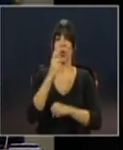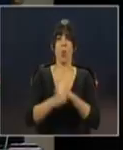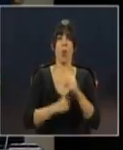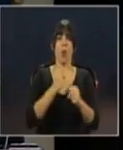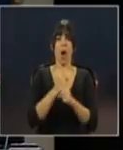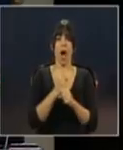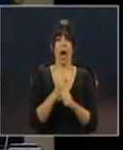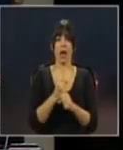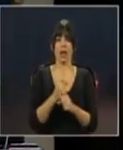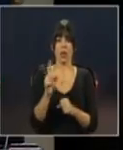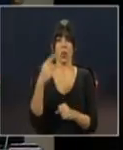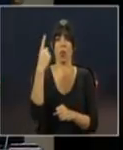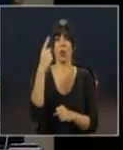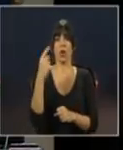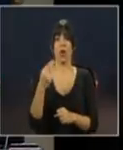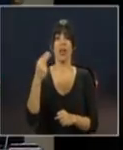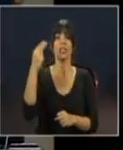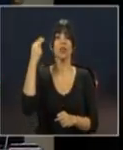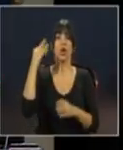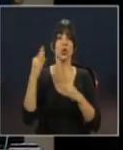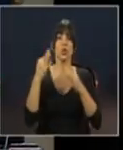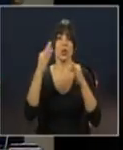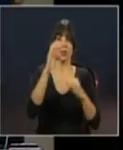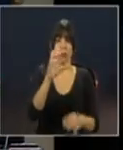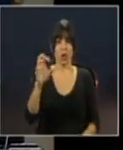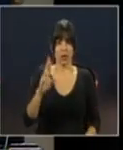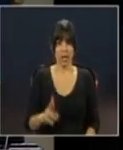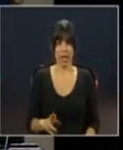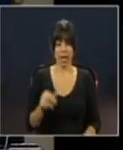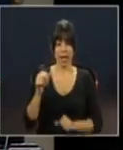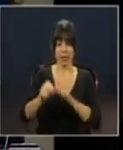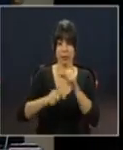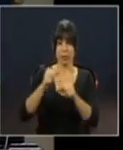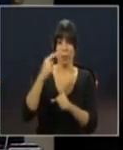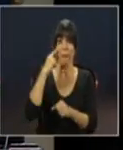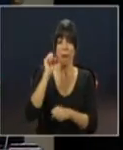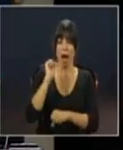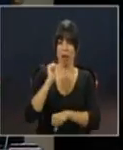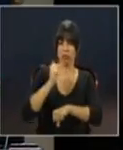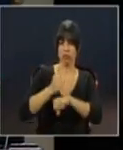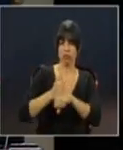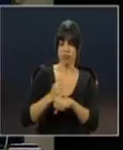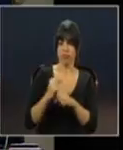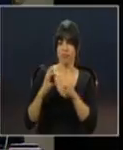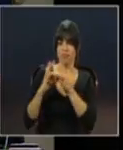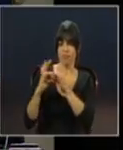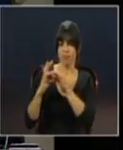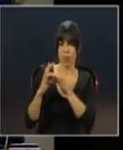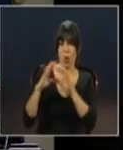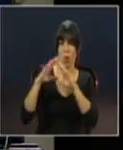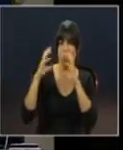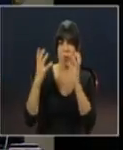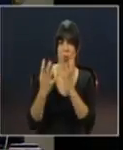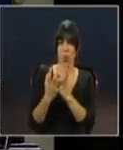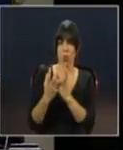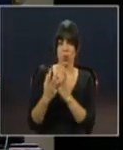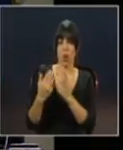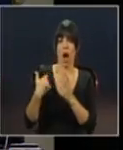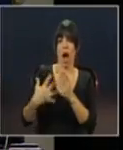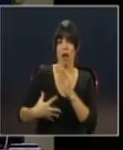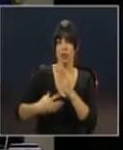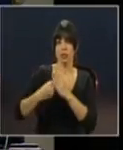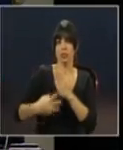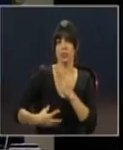en la historia del turismo en Costa Rica. Los esfuerzos por consolidar nuestros vínculos con el mundo se complementan con